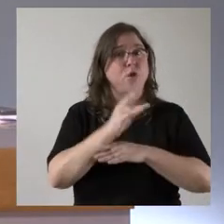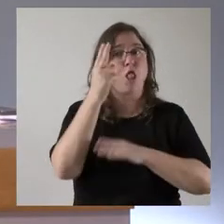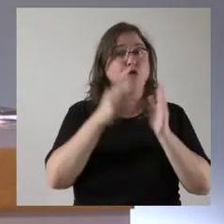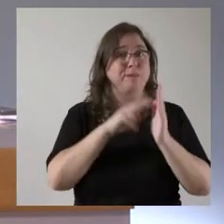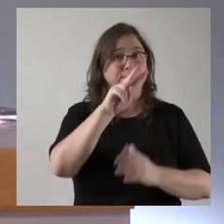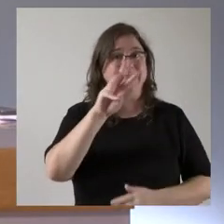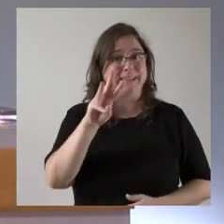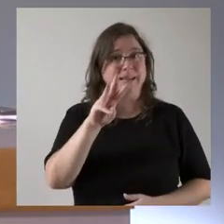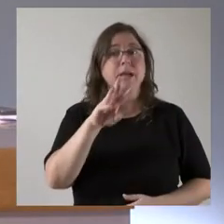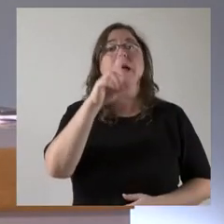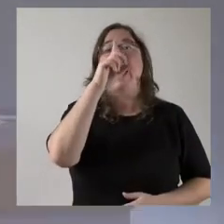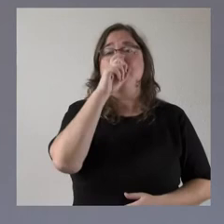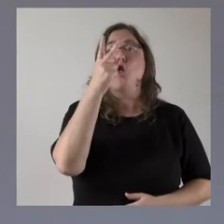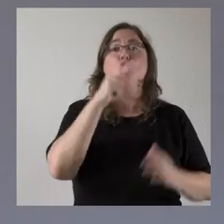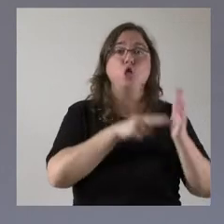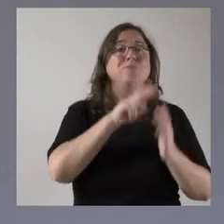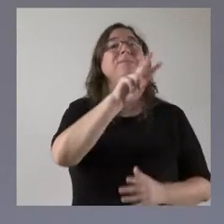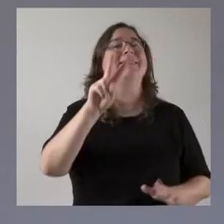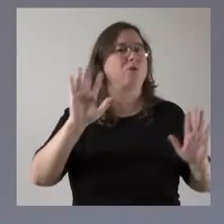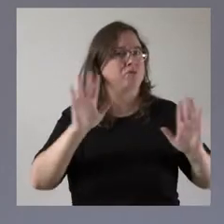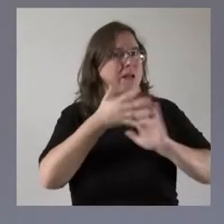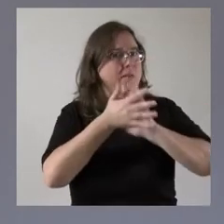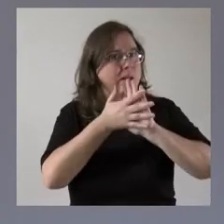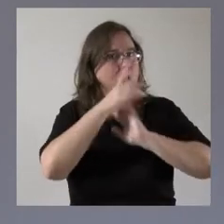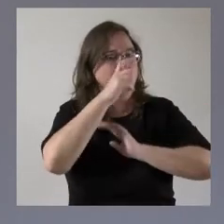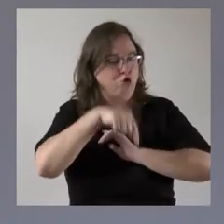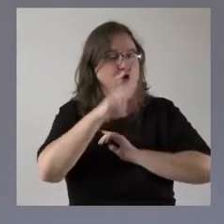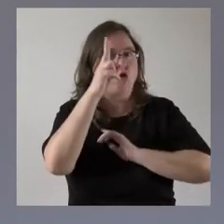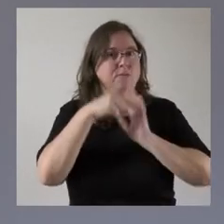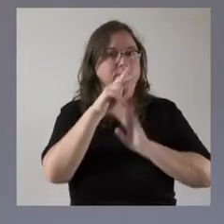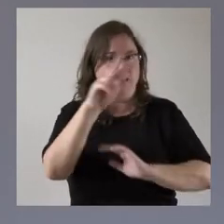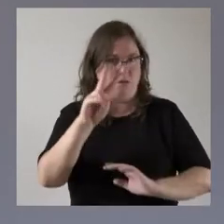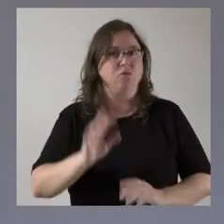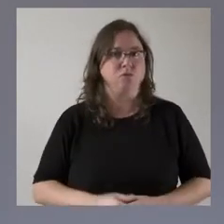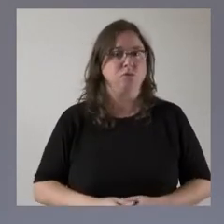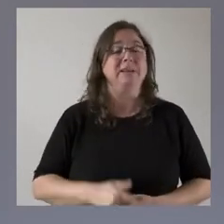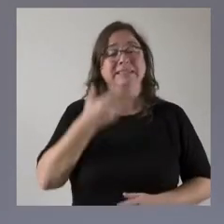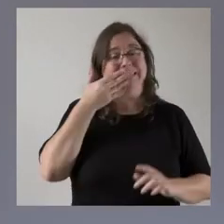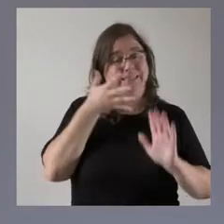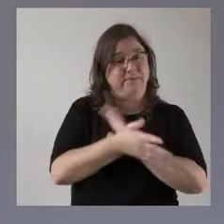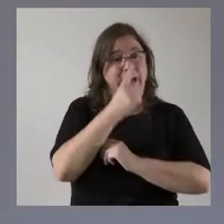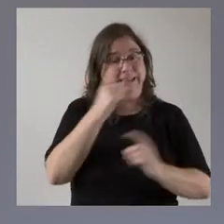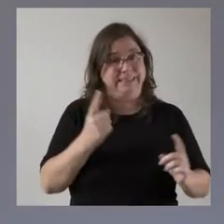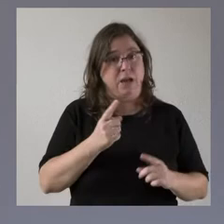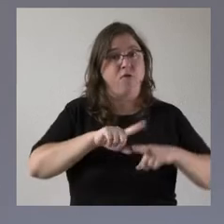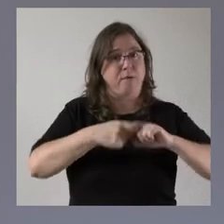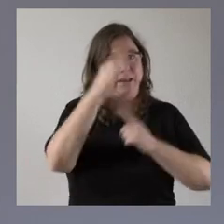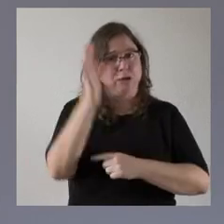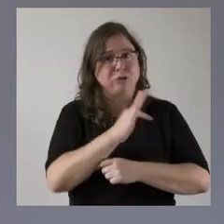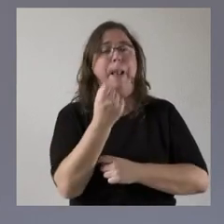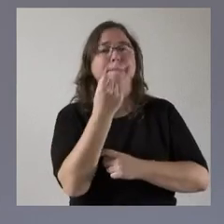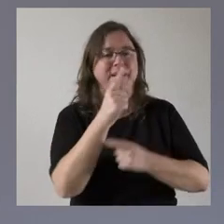imagino que sería de 2022 estamos hablando o sea ya sí este año de ayuda económica